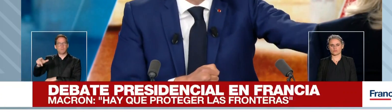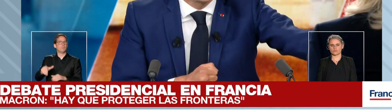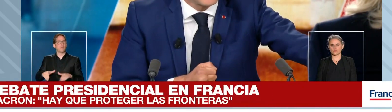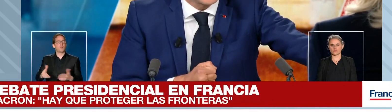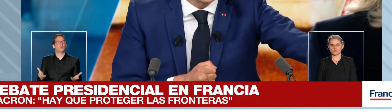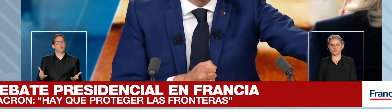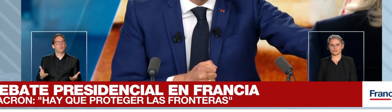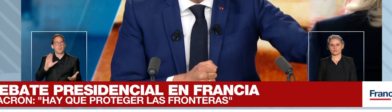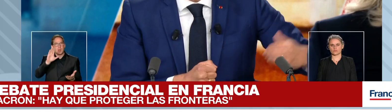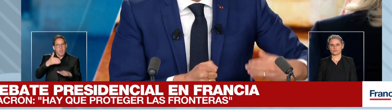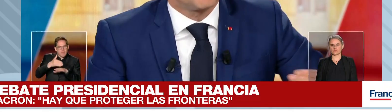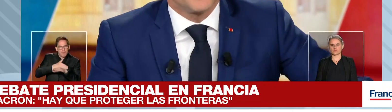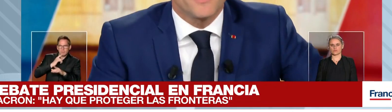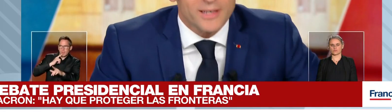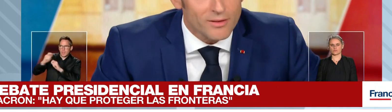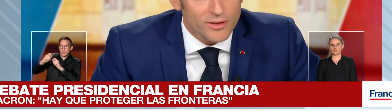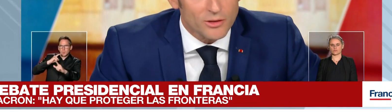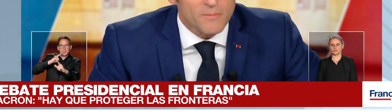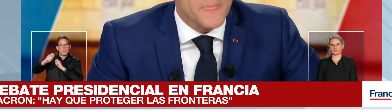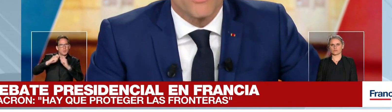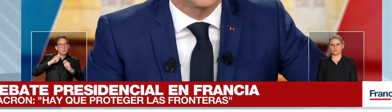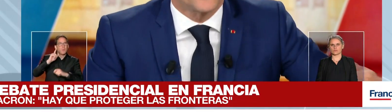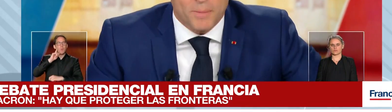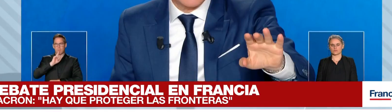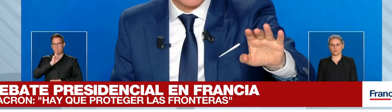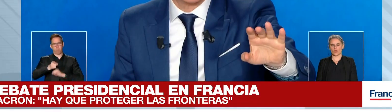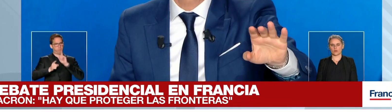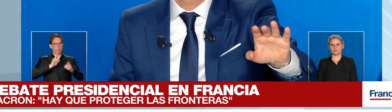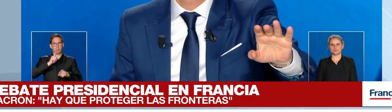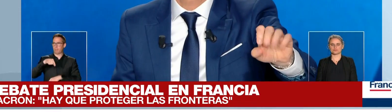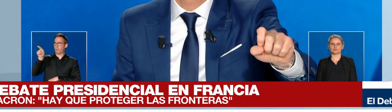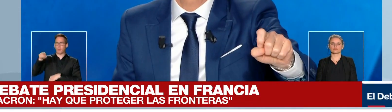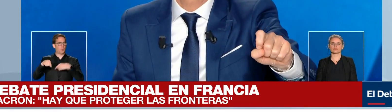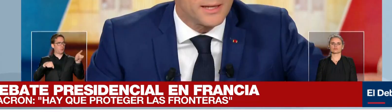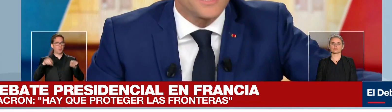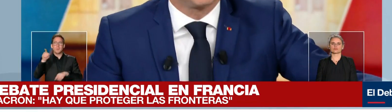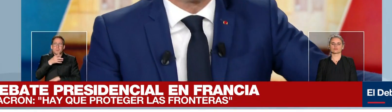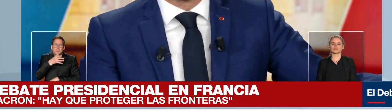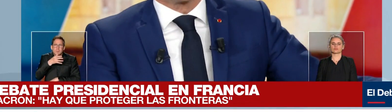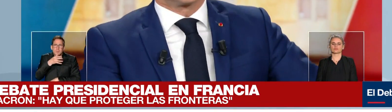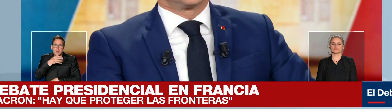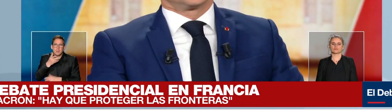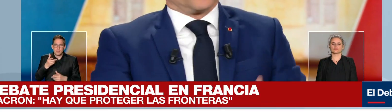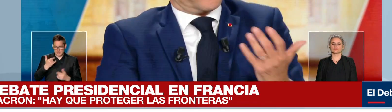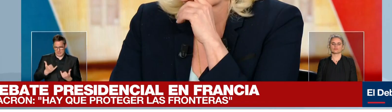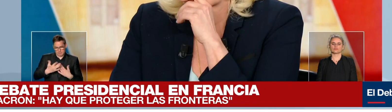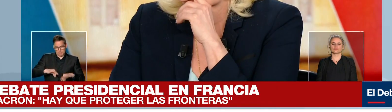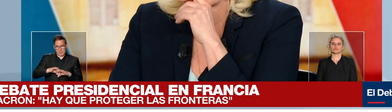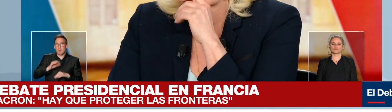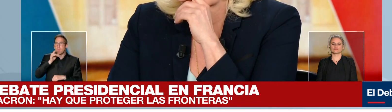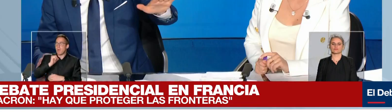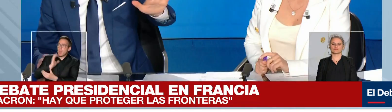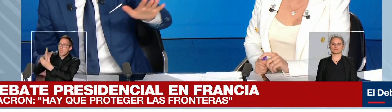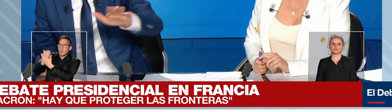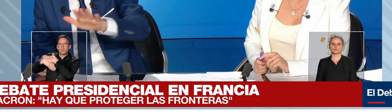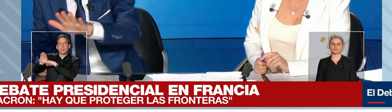política es correcta, pero hay que discutir con alguien, porque incluso con un referendo usted no va a reacompañar a las personas en un país que no es el suyo.